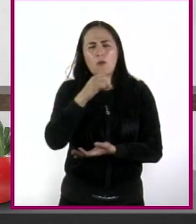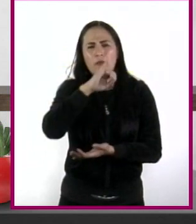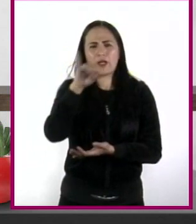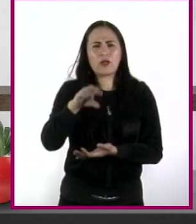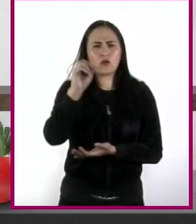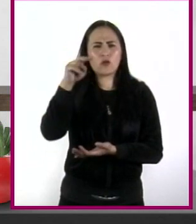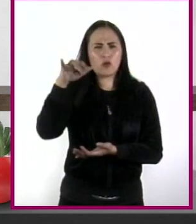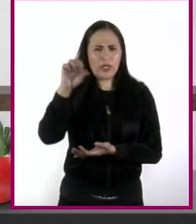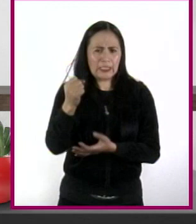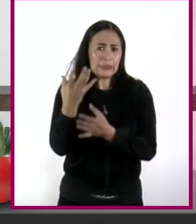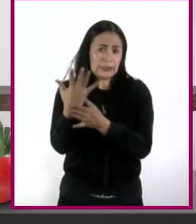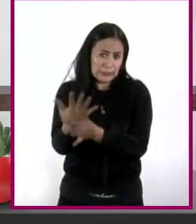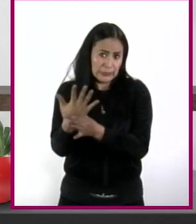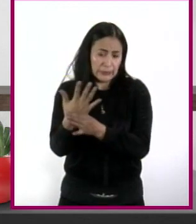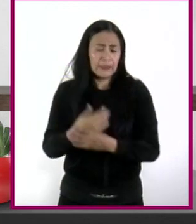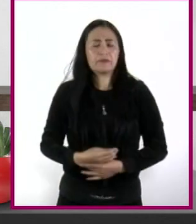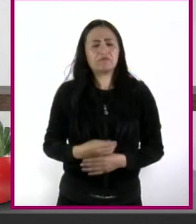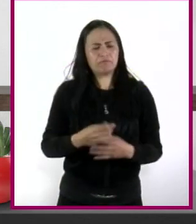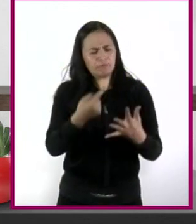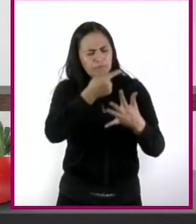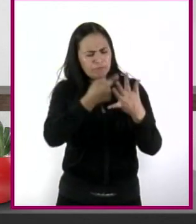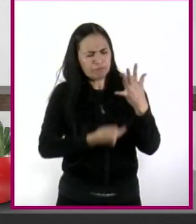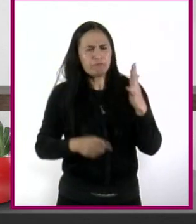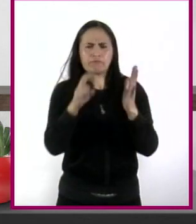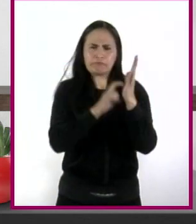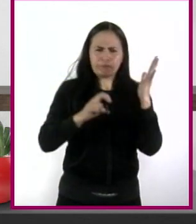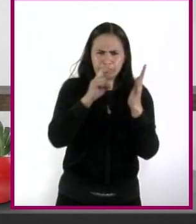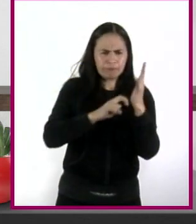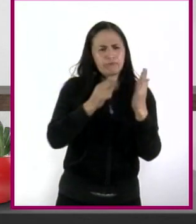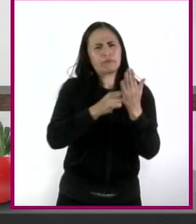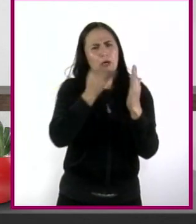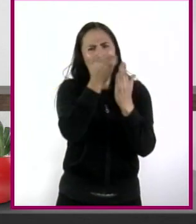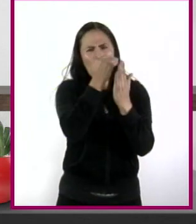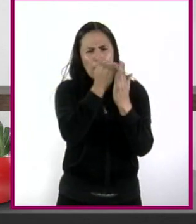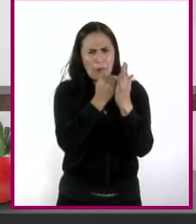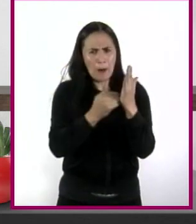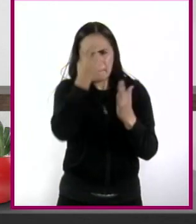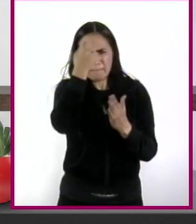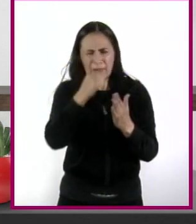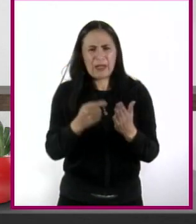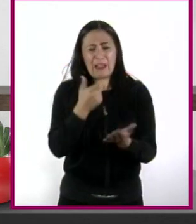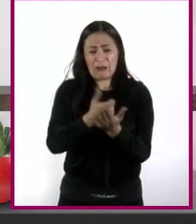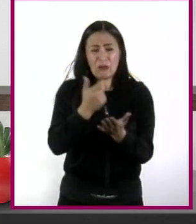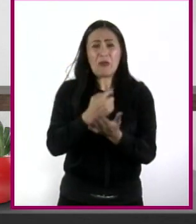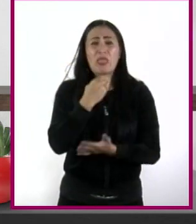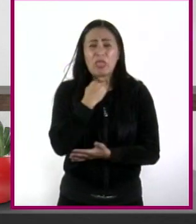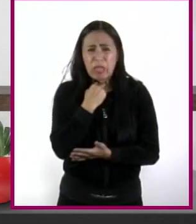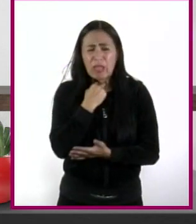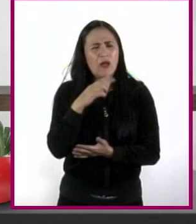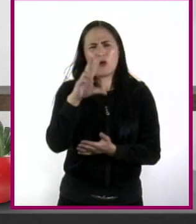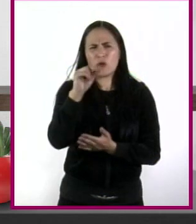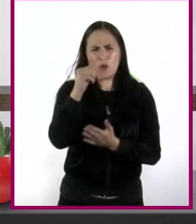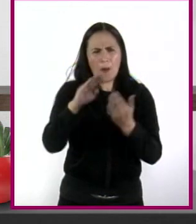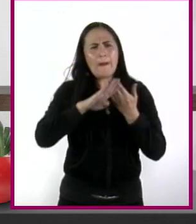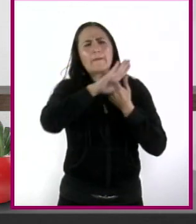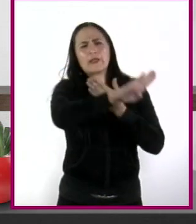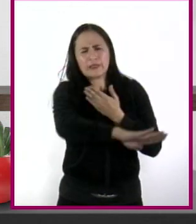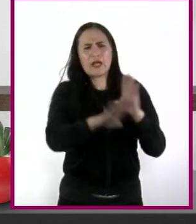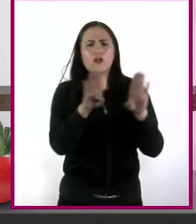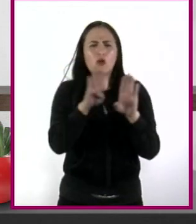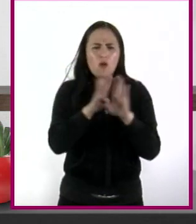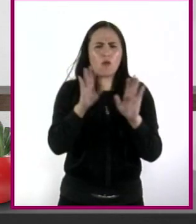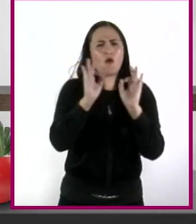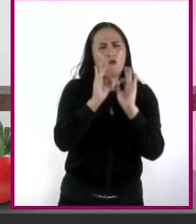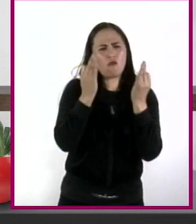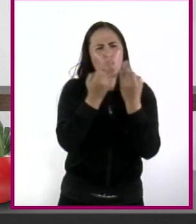estipuló básicamente una serie de medidas encaminadas a superar las crisis económicas a partir de un modelo intervencionista, que entre otras